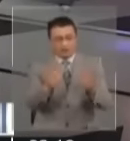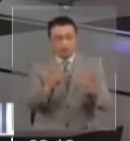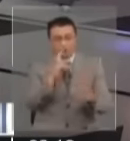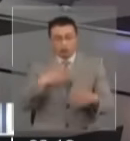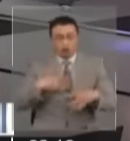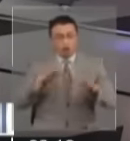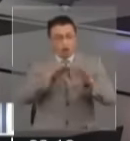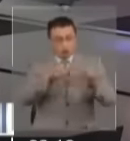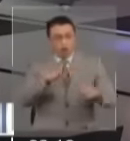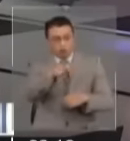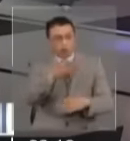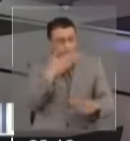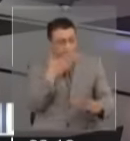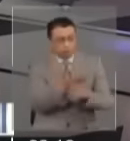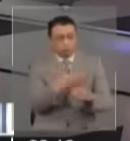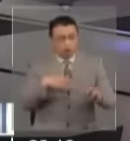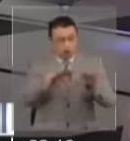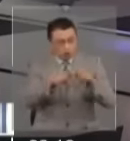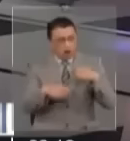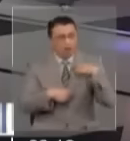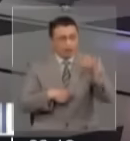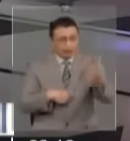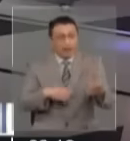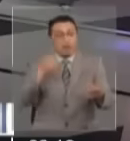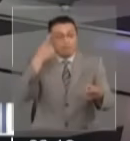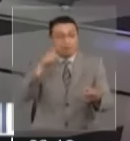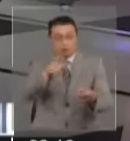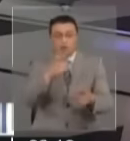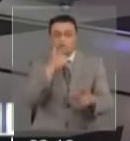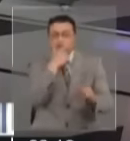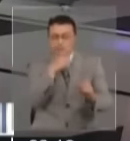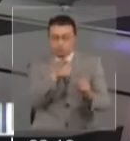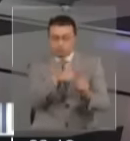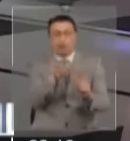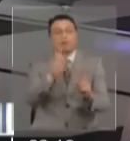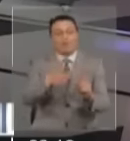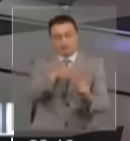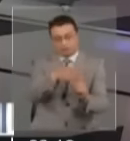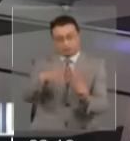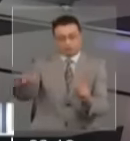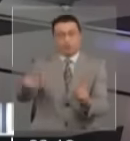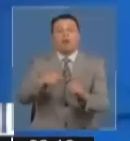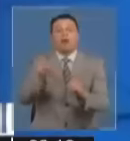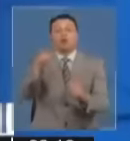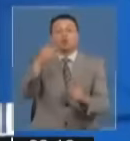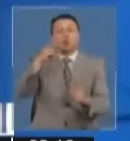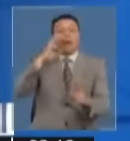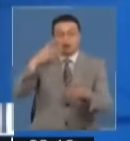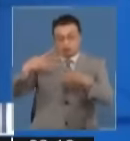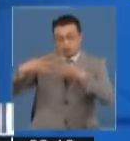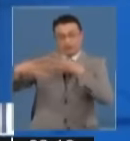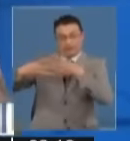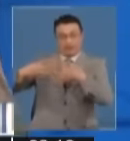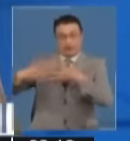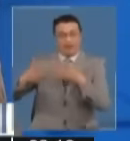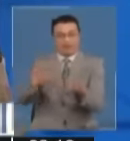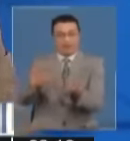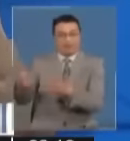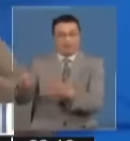de acuerdo con lo que acabas de poner ahí, pero déjame terminar. Porque digo, si está en cuestionamiento sacarlo de las funciones para que el sumario sea transparente, para que no